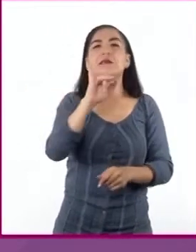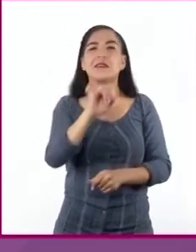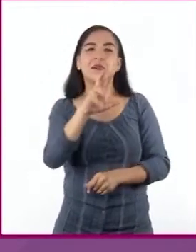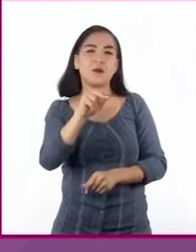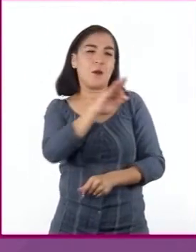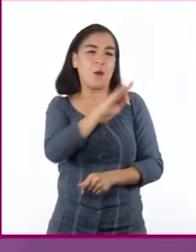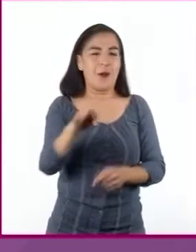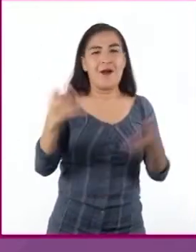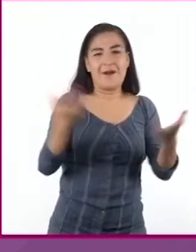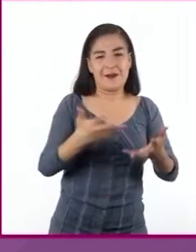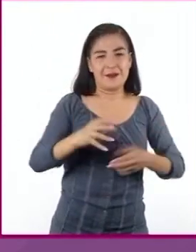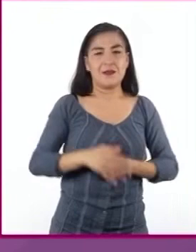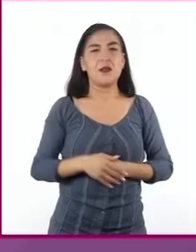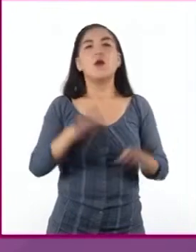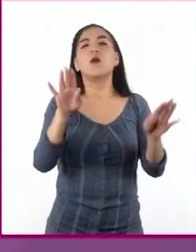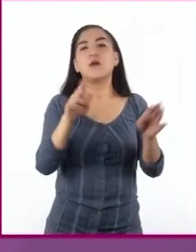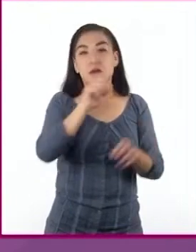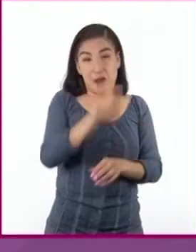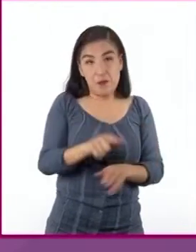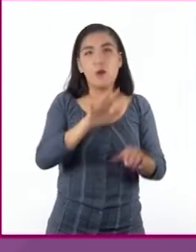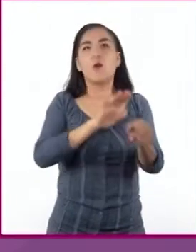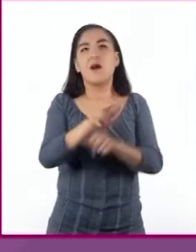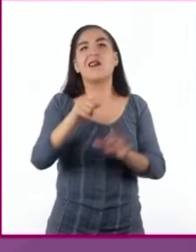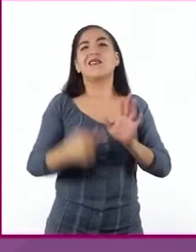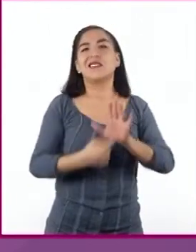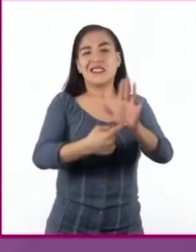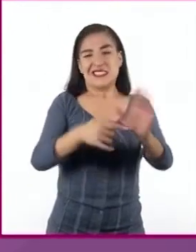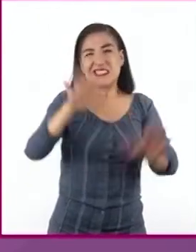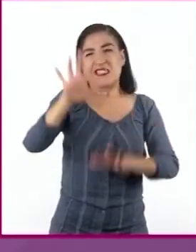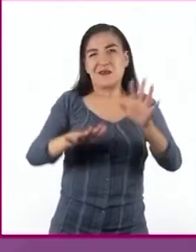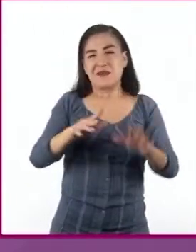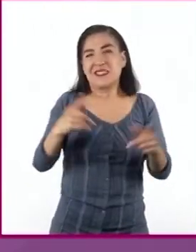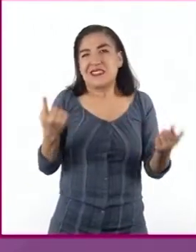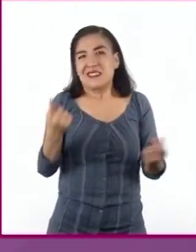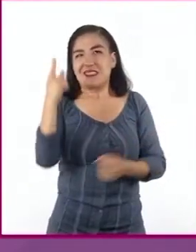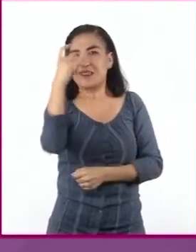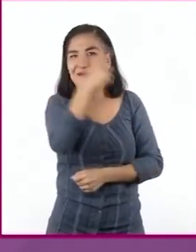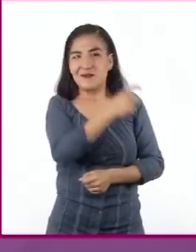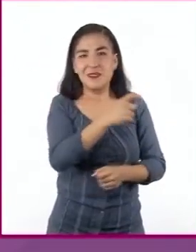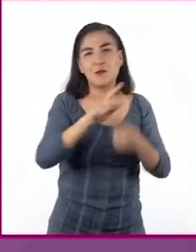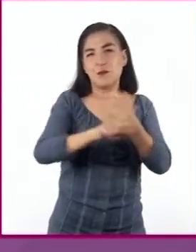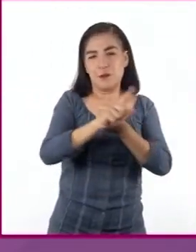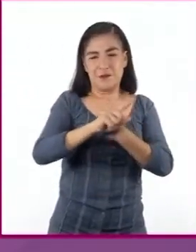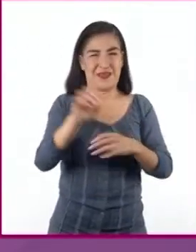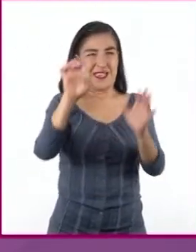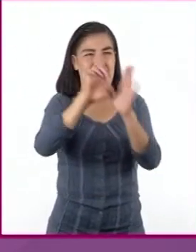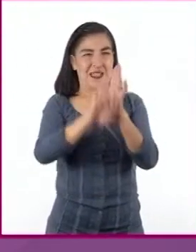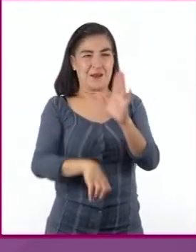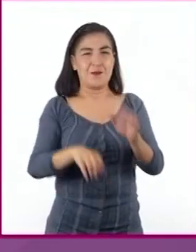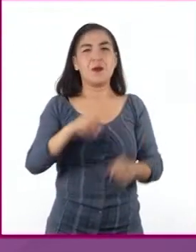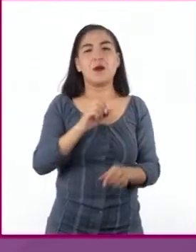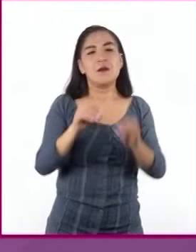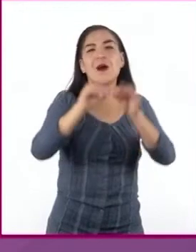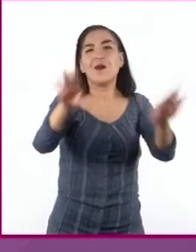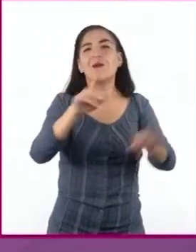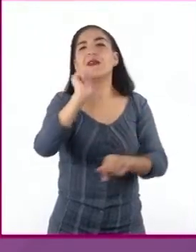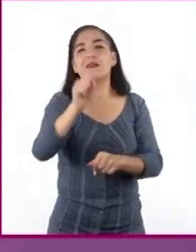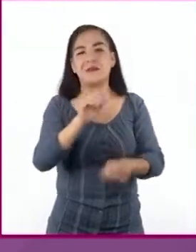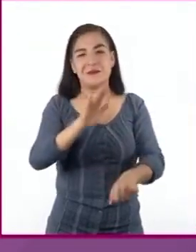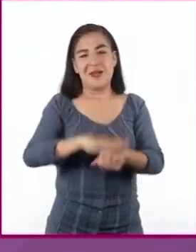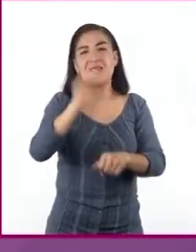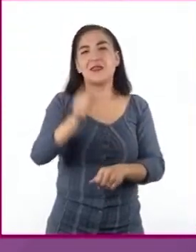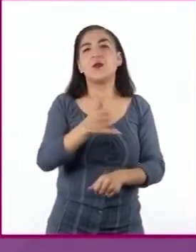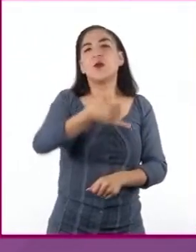sí y cuáles incluso contradictorios. Tenemos, por ejemplo, el caso de los anuncios promocionales